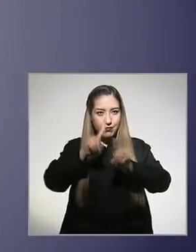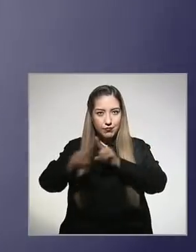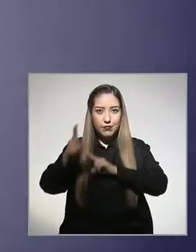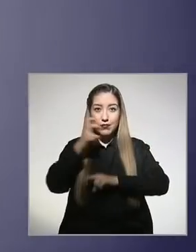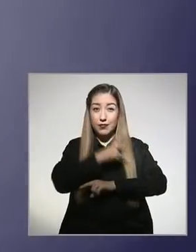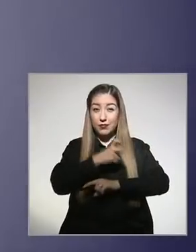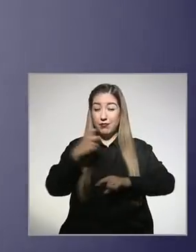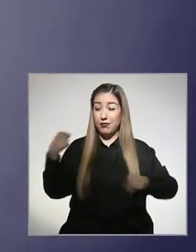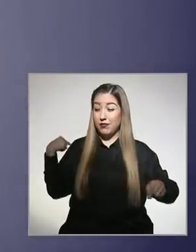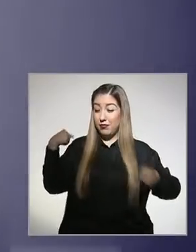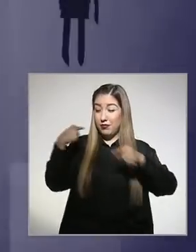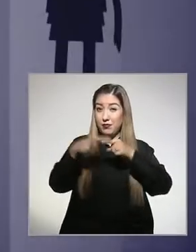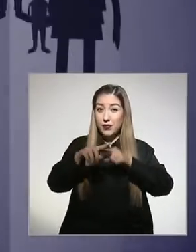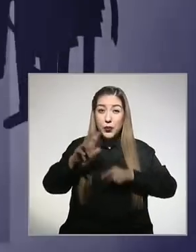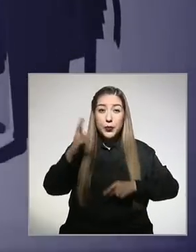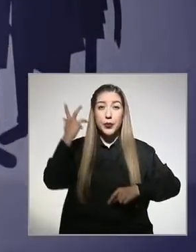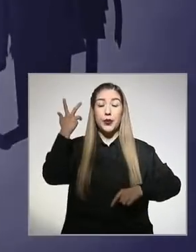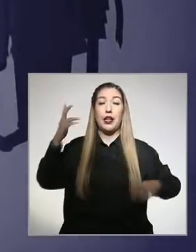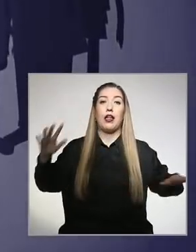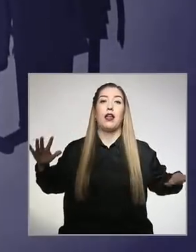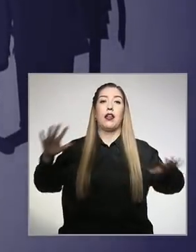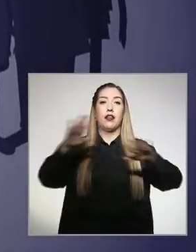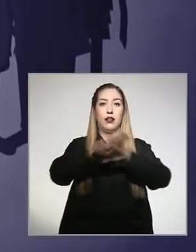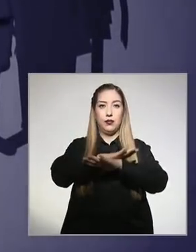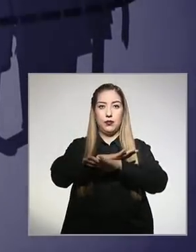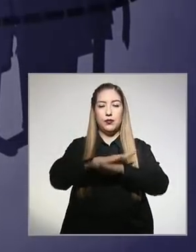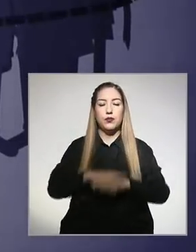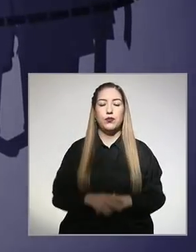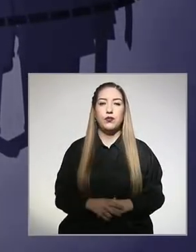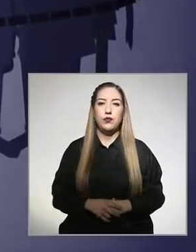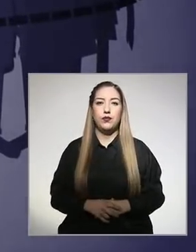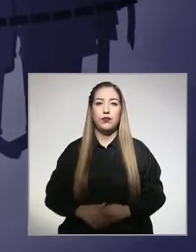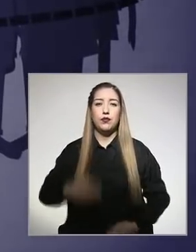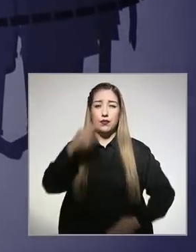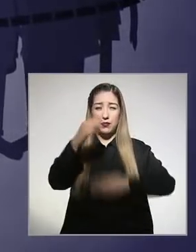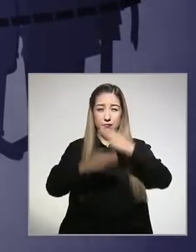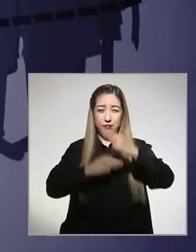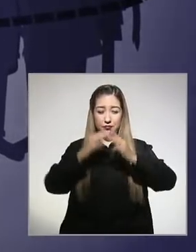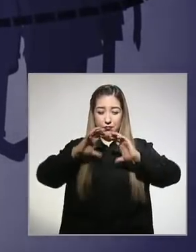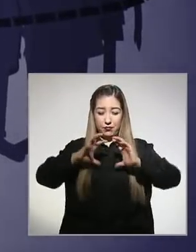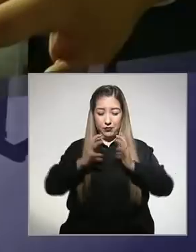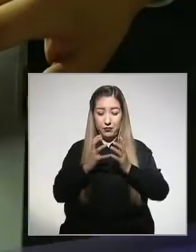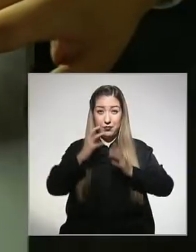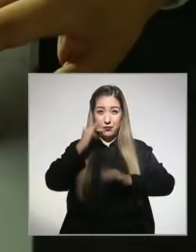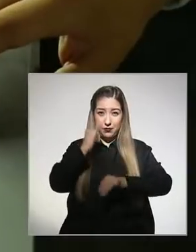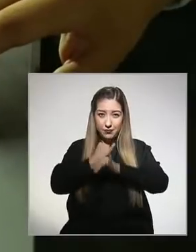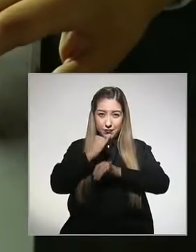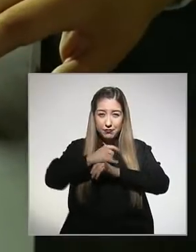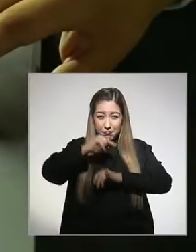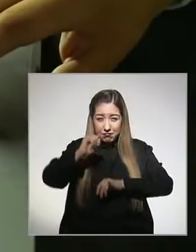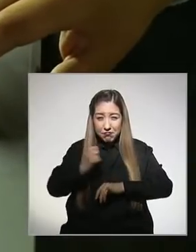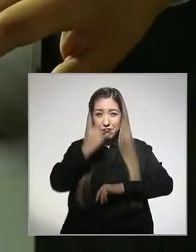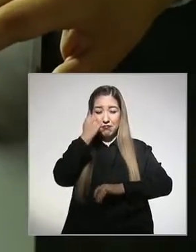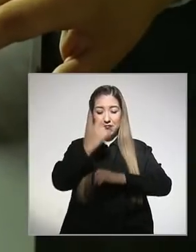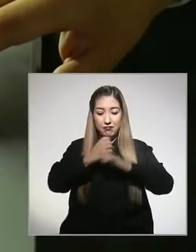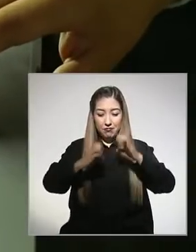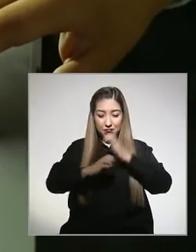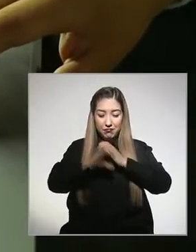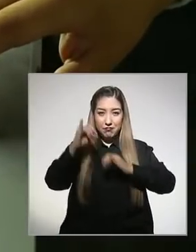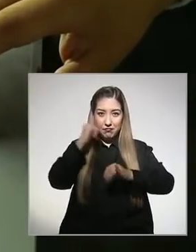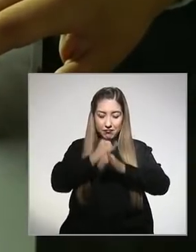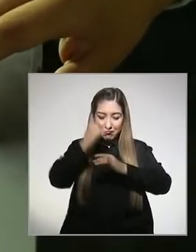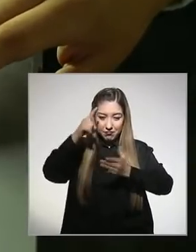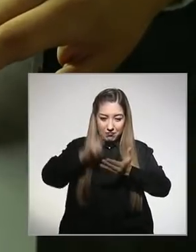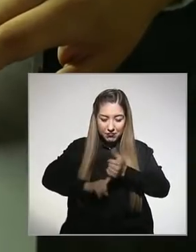una manera vertiginosa el mundo en el que crecimos. En el universo de las tecnologías, la Internet y los dispositivos